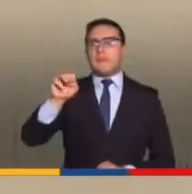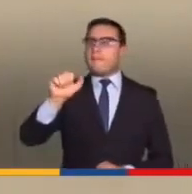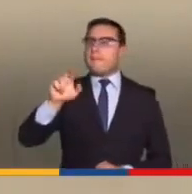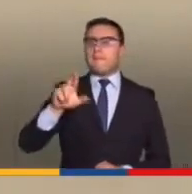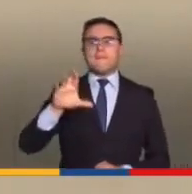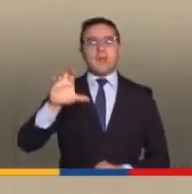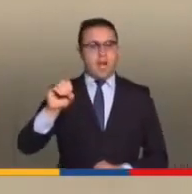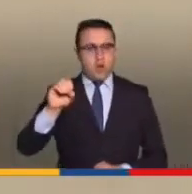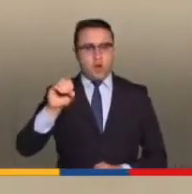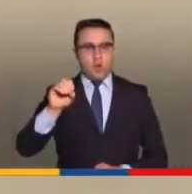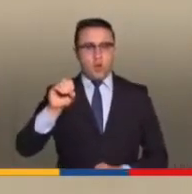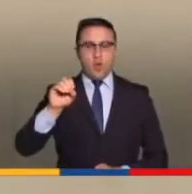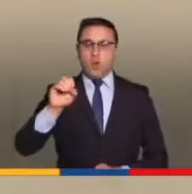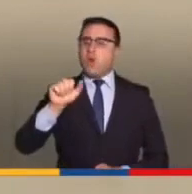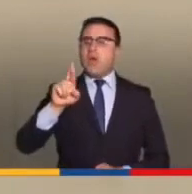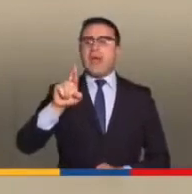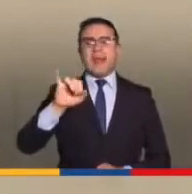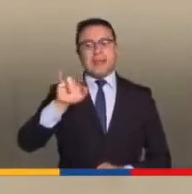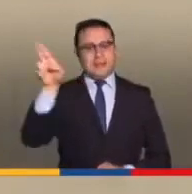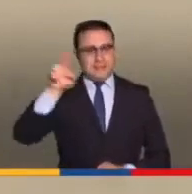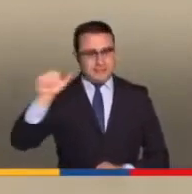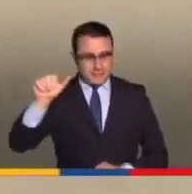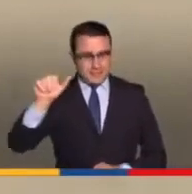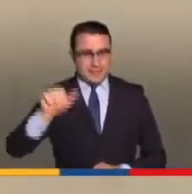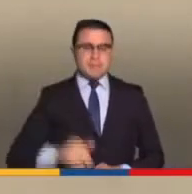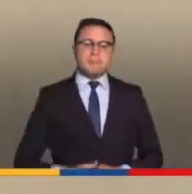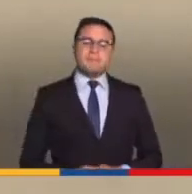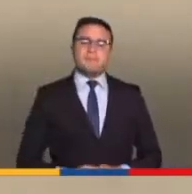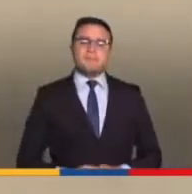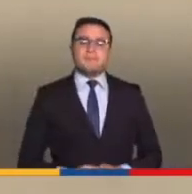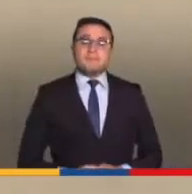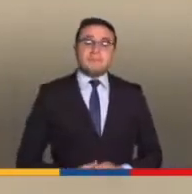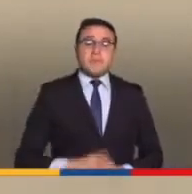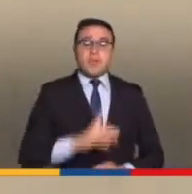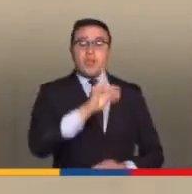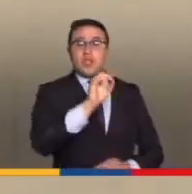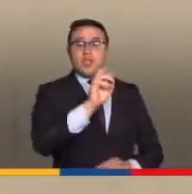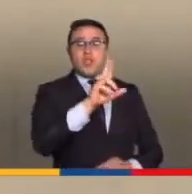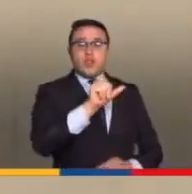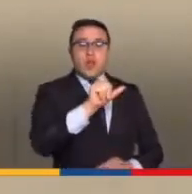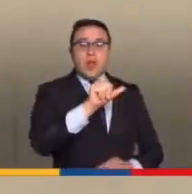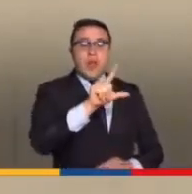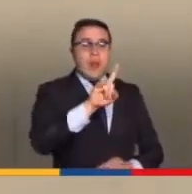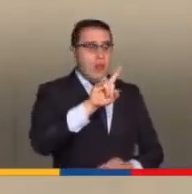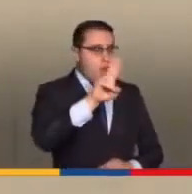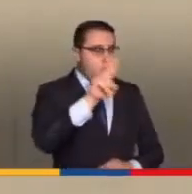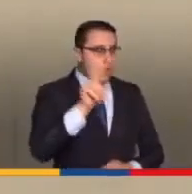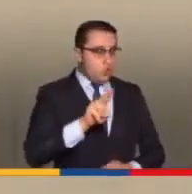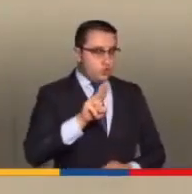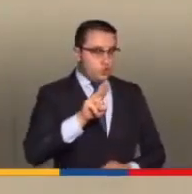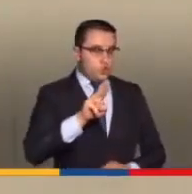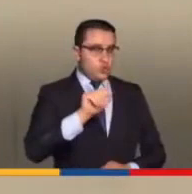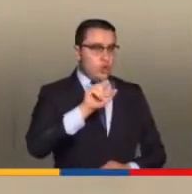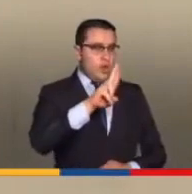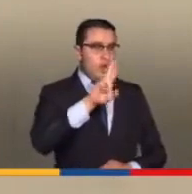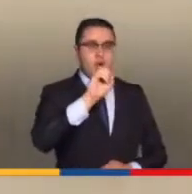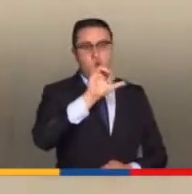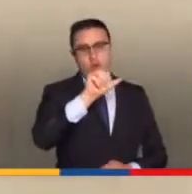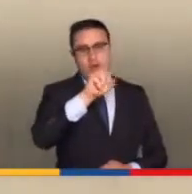Marco Aurelio Areiza Osorio, Dora Luz Areiza